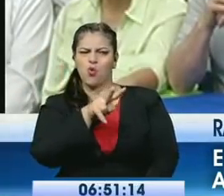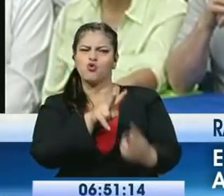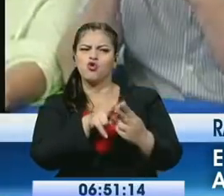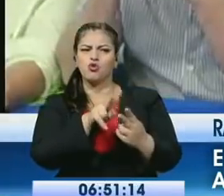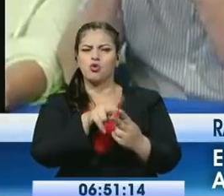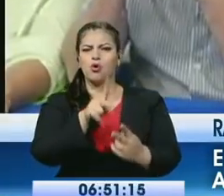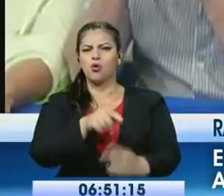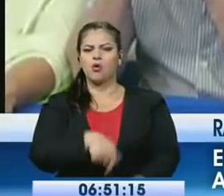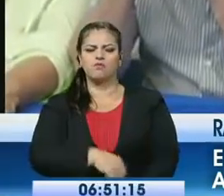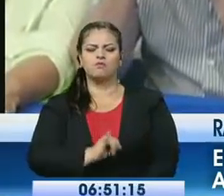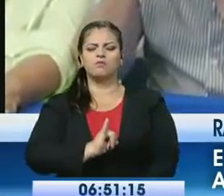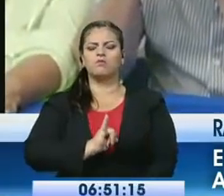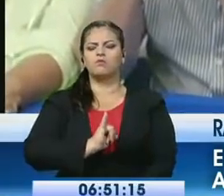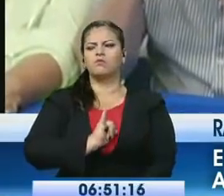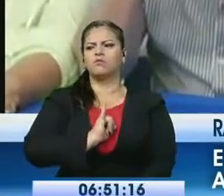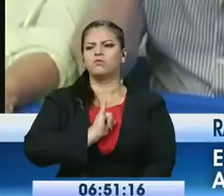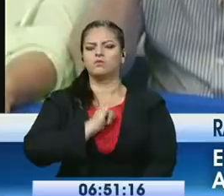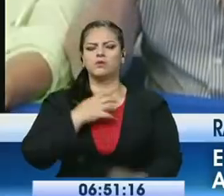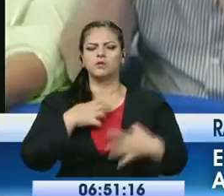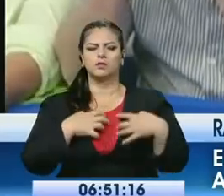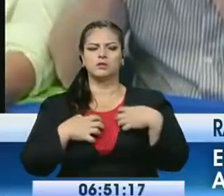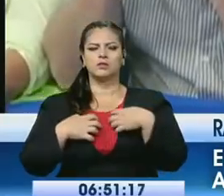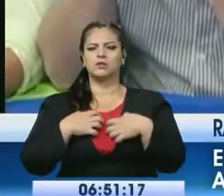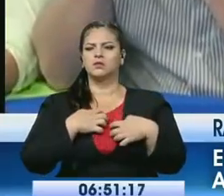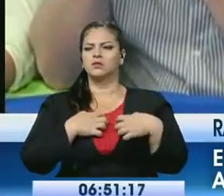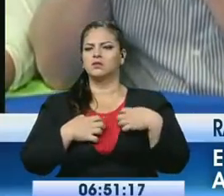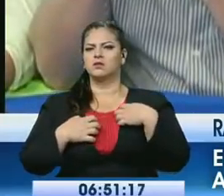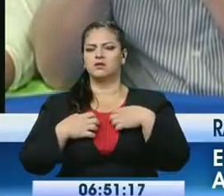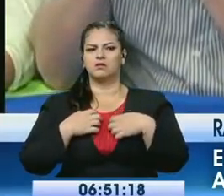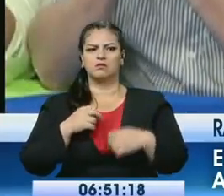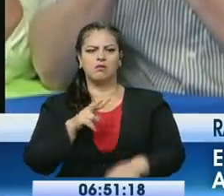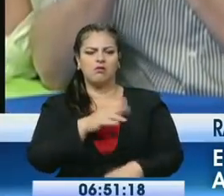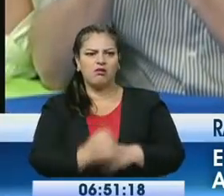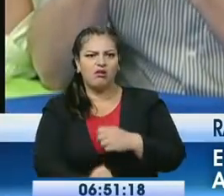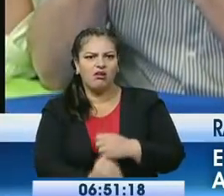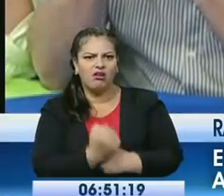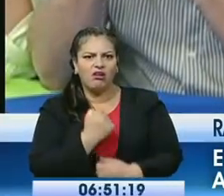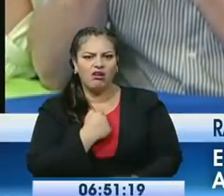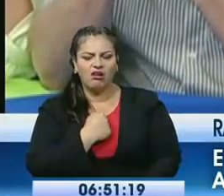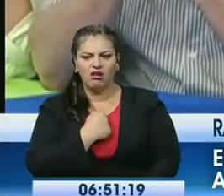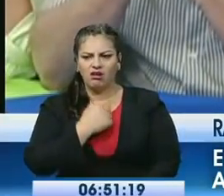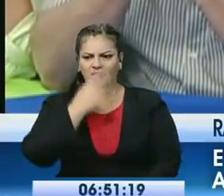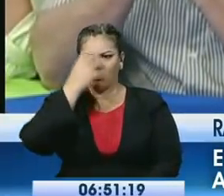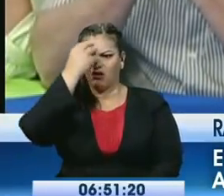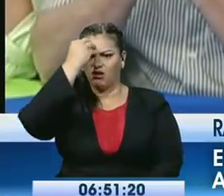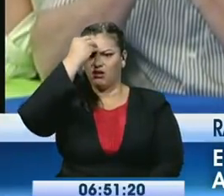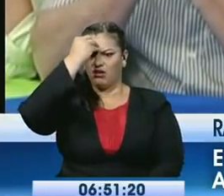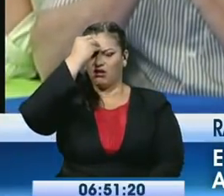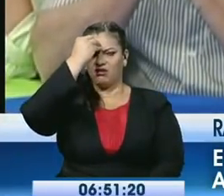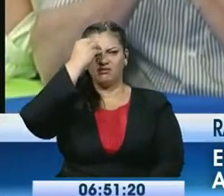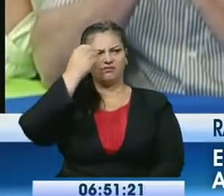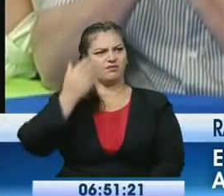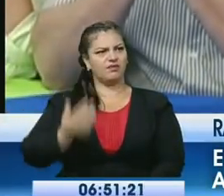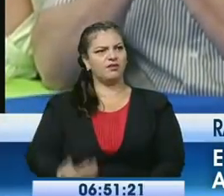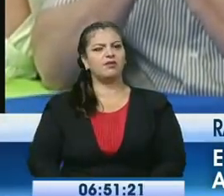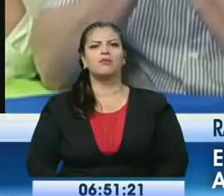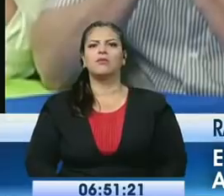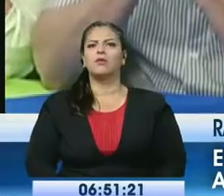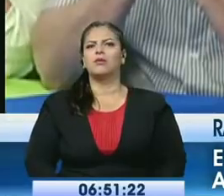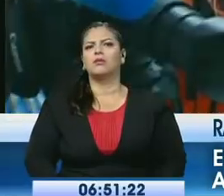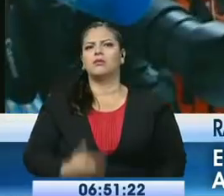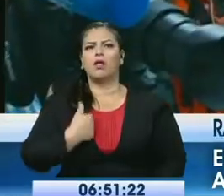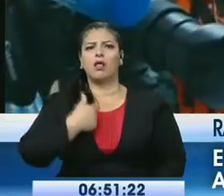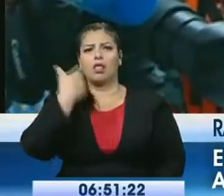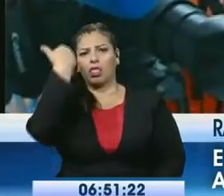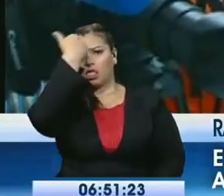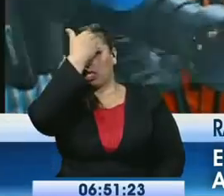predestinados. Pero Lenín Moreno, sinceramente, no nos imaginamos. Y la lección que hay que sacar de esto, en política no tiene que ser tan ligero. En